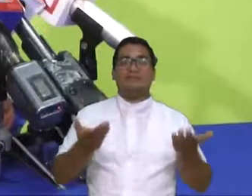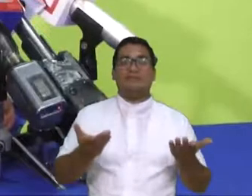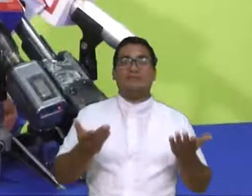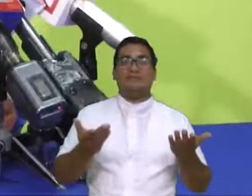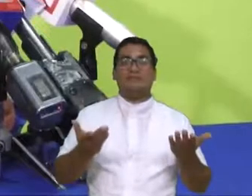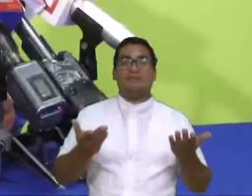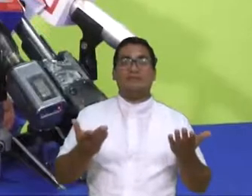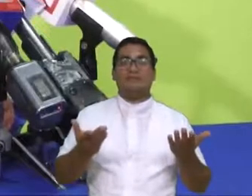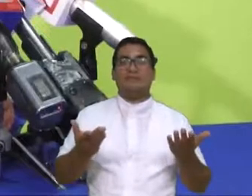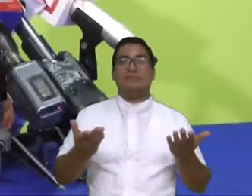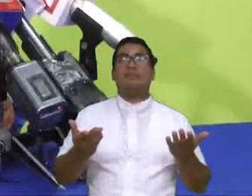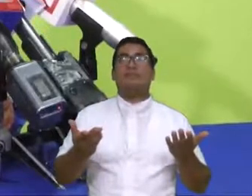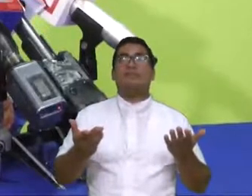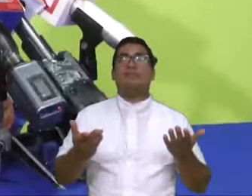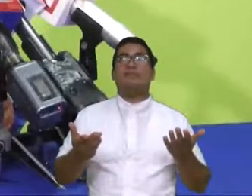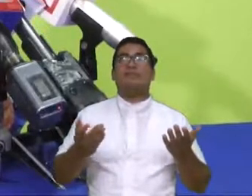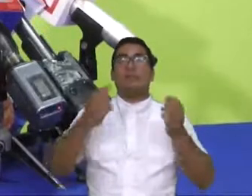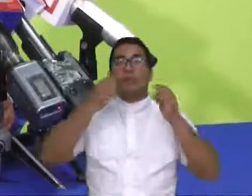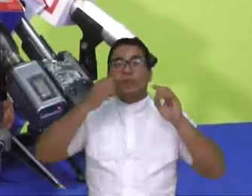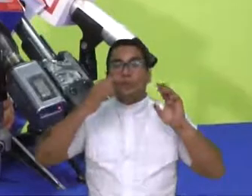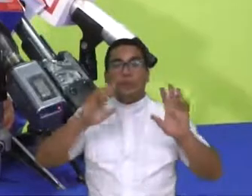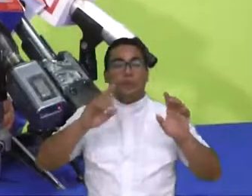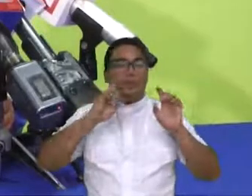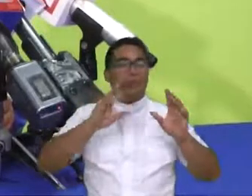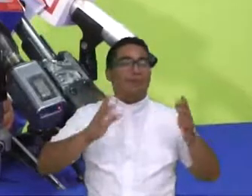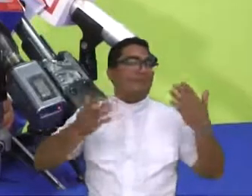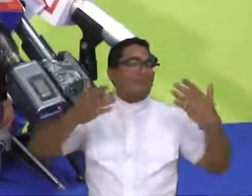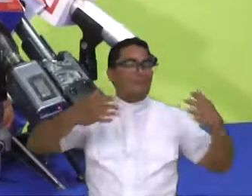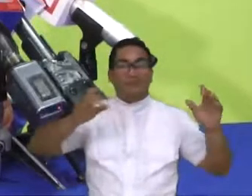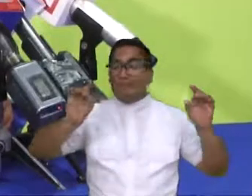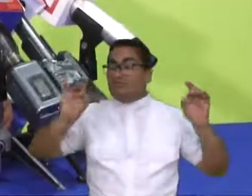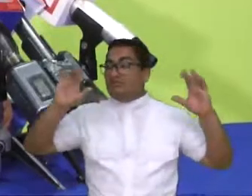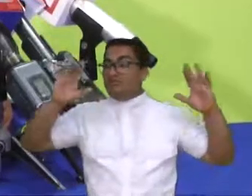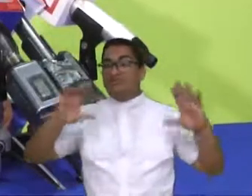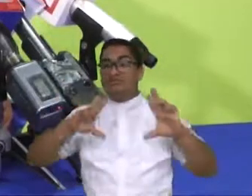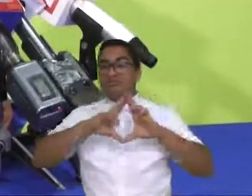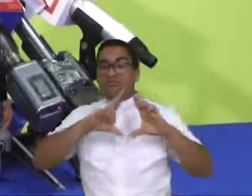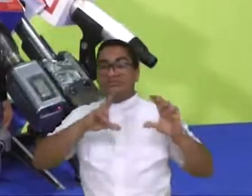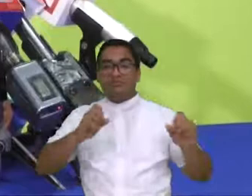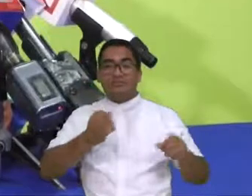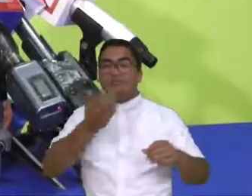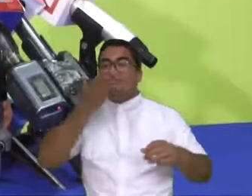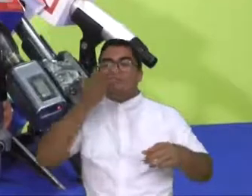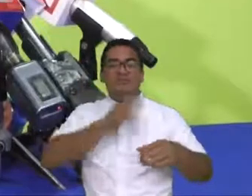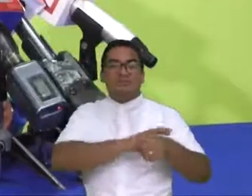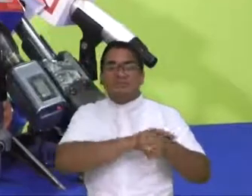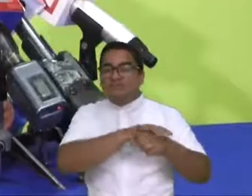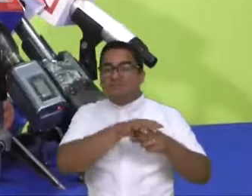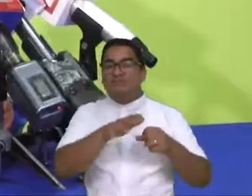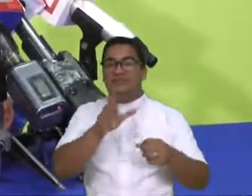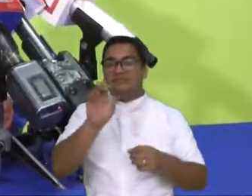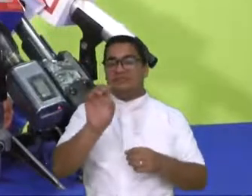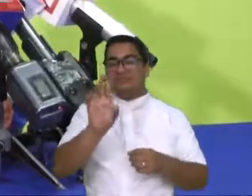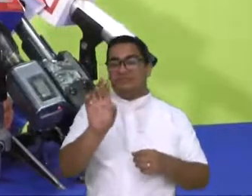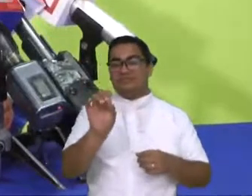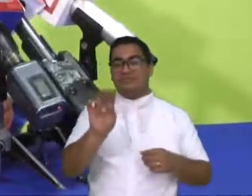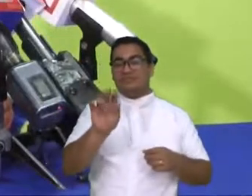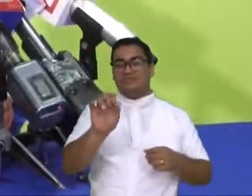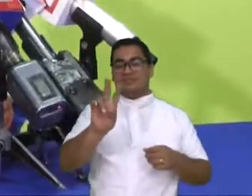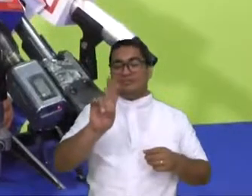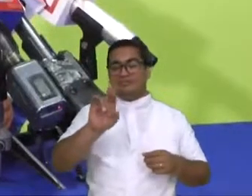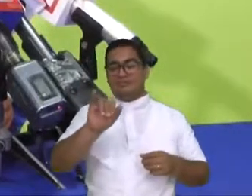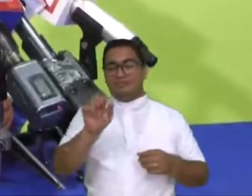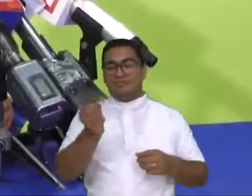para en preparación, ¿no?, a la captación de cualquier caso respiratorio por este nuevo virus. En ese sentido, nosotros ya tenemos